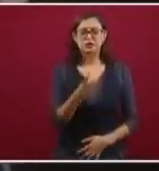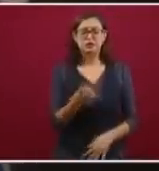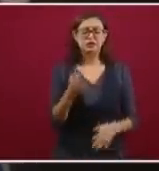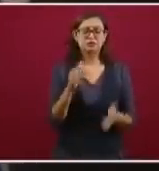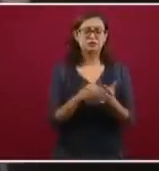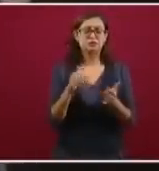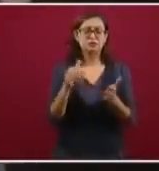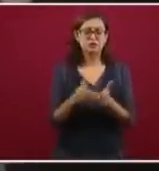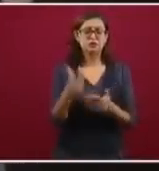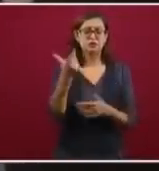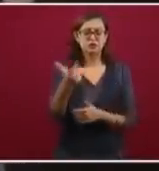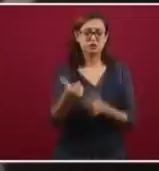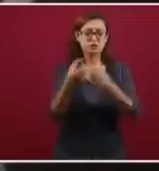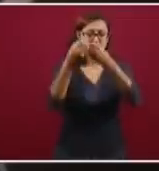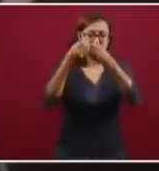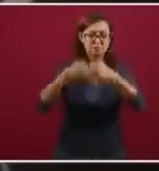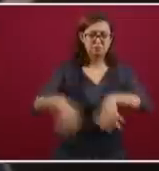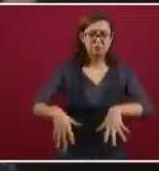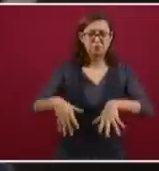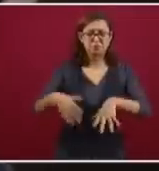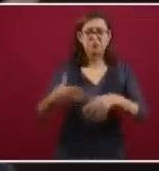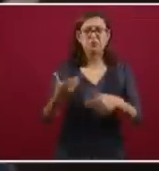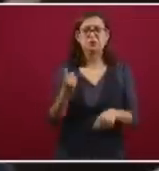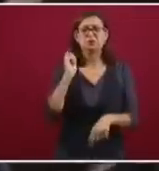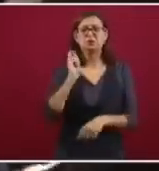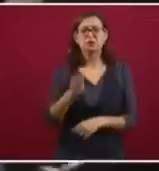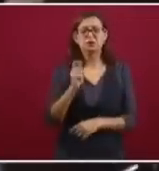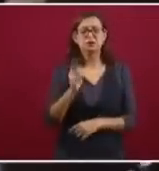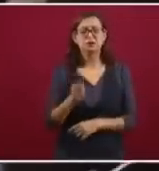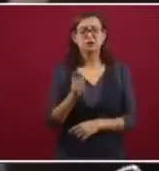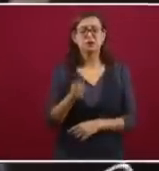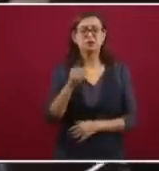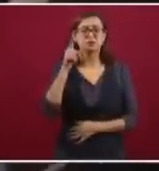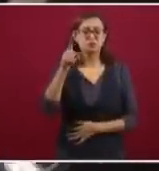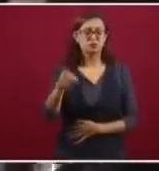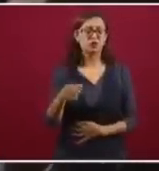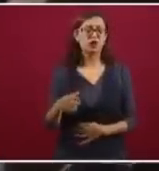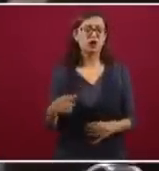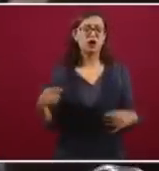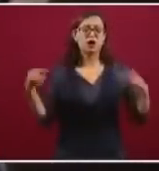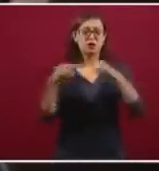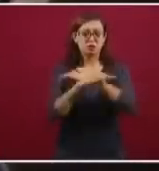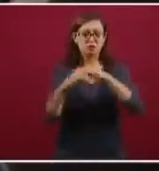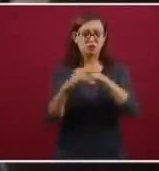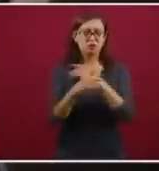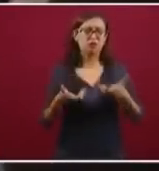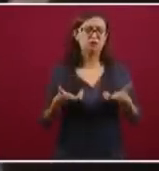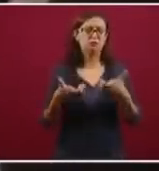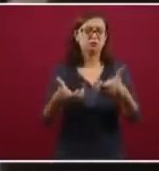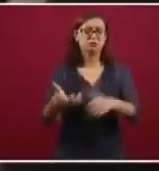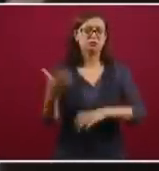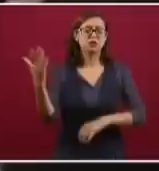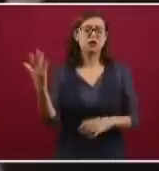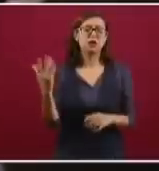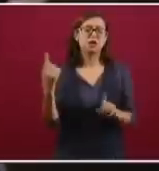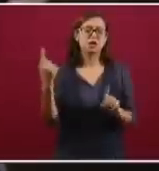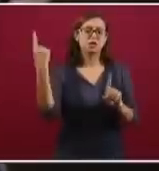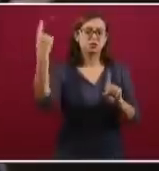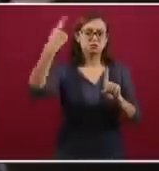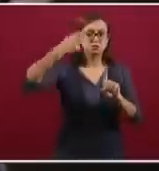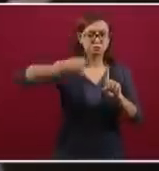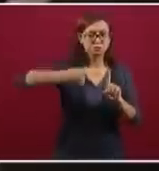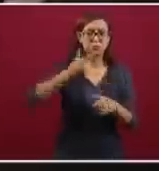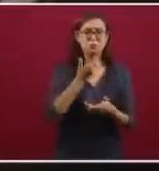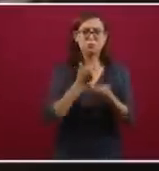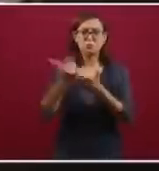pesos en no cobro en casetas de peaje, en autopistas. Y en lo que va de la actual administración,